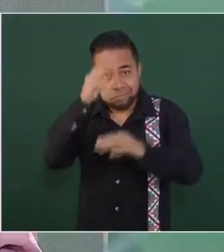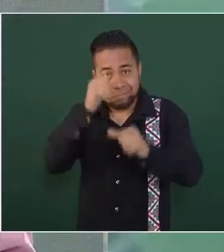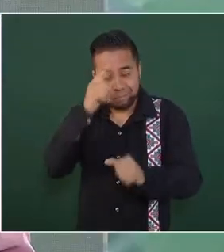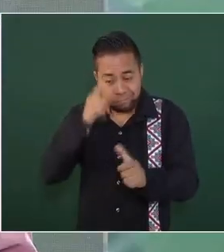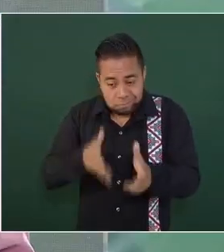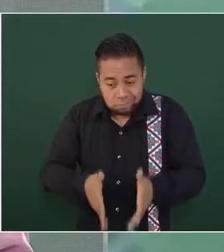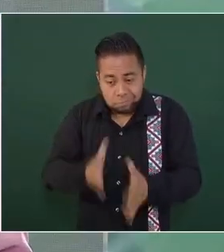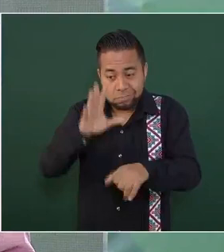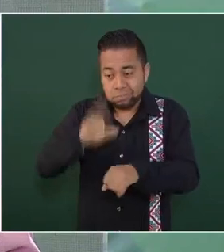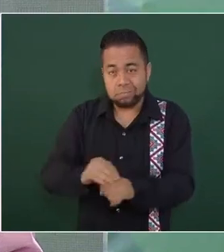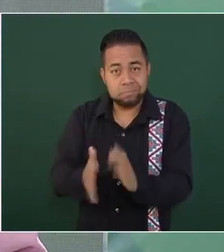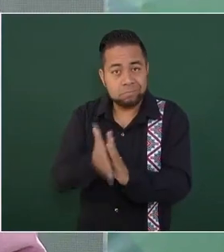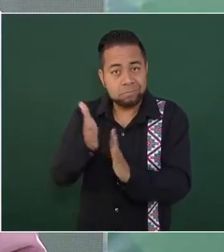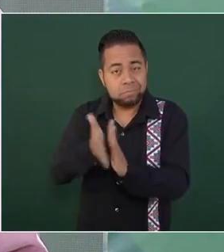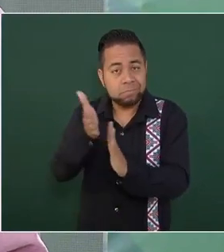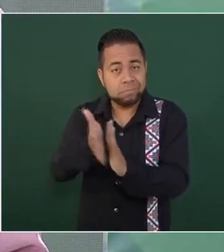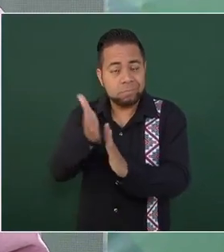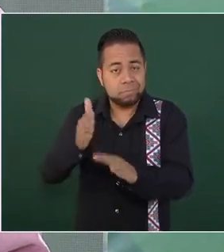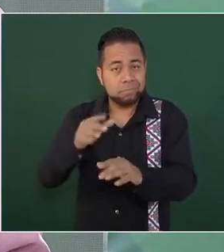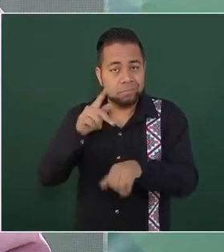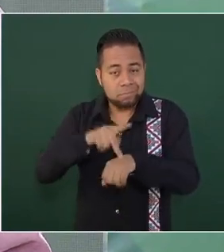si este